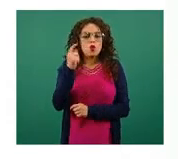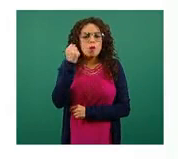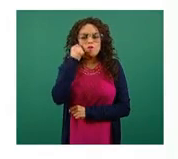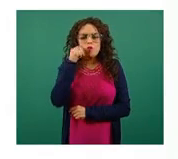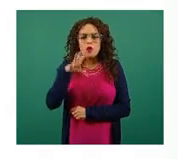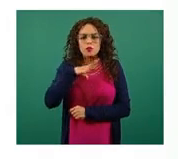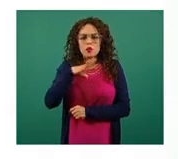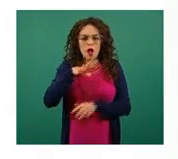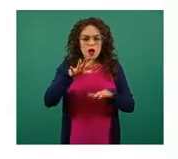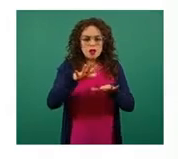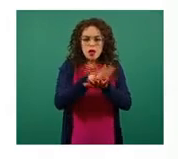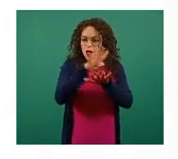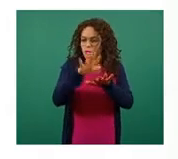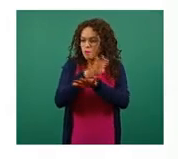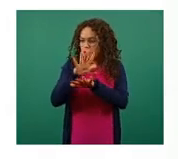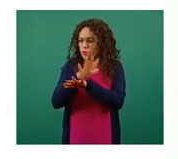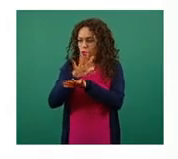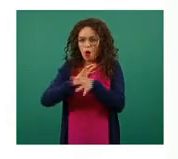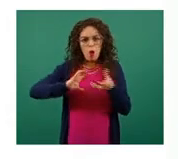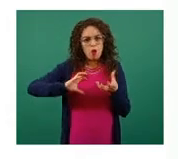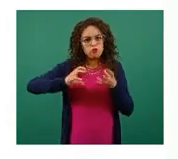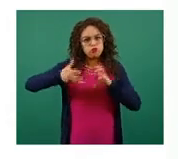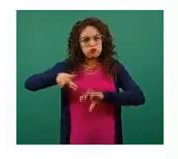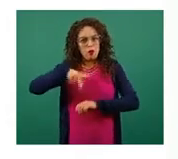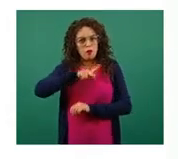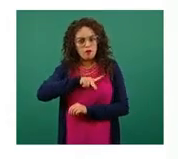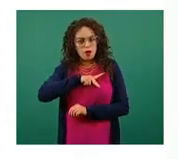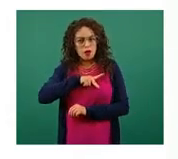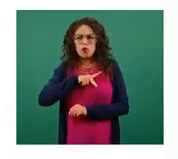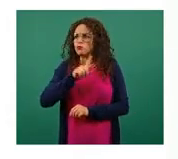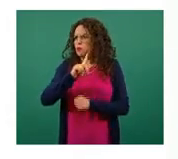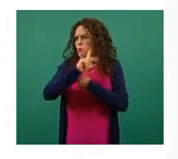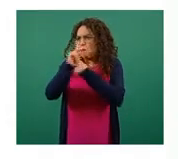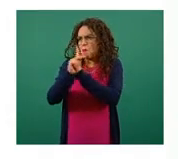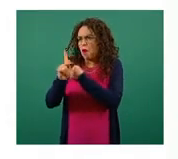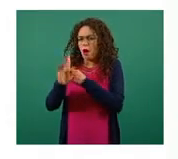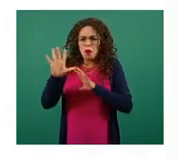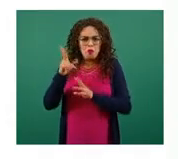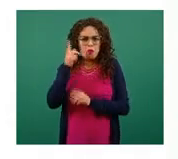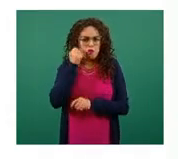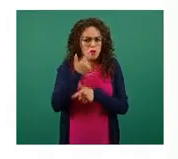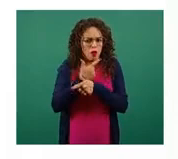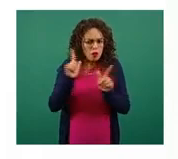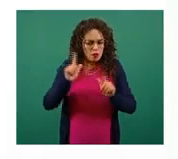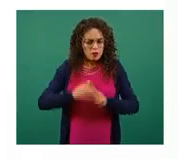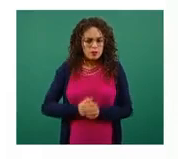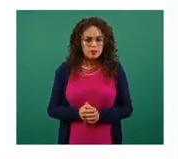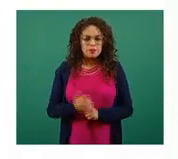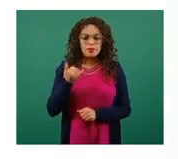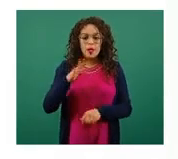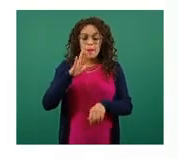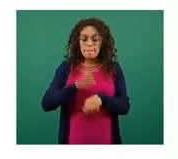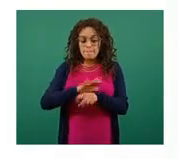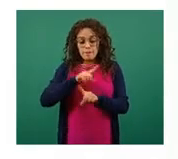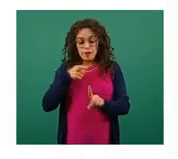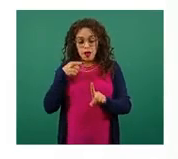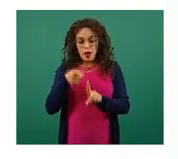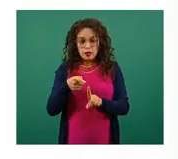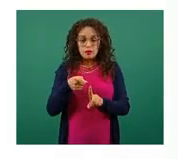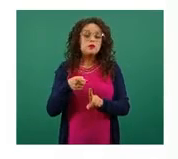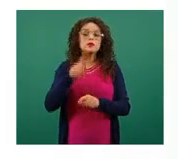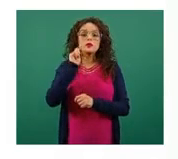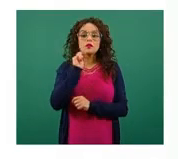variantes en un país, particularmente cuando no hay una diseminación